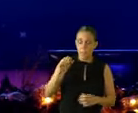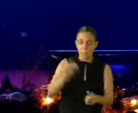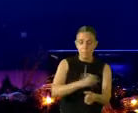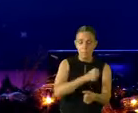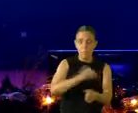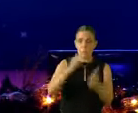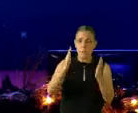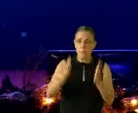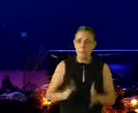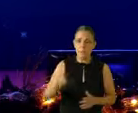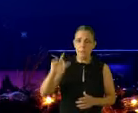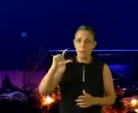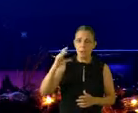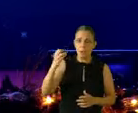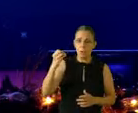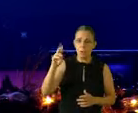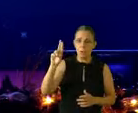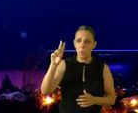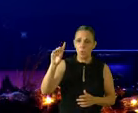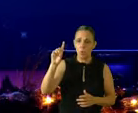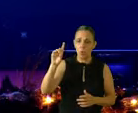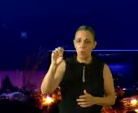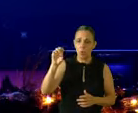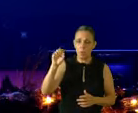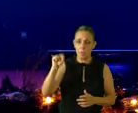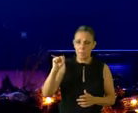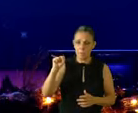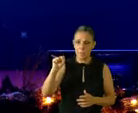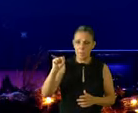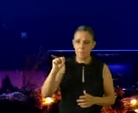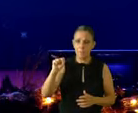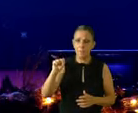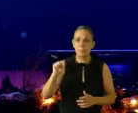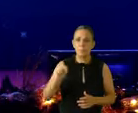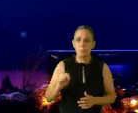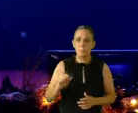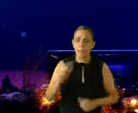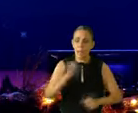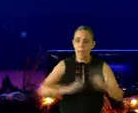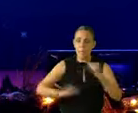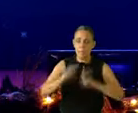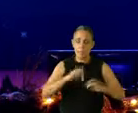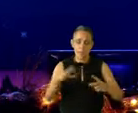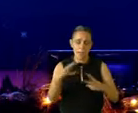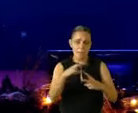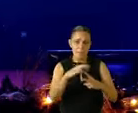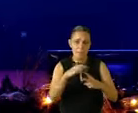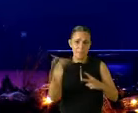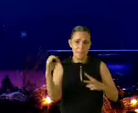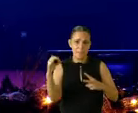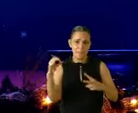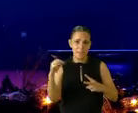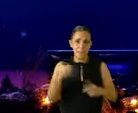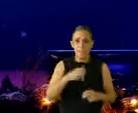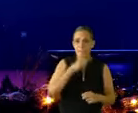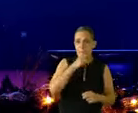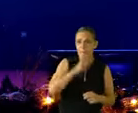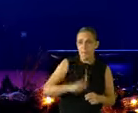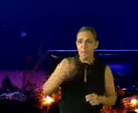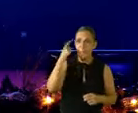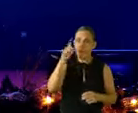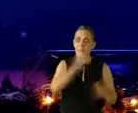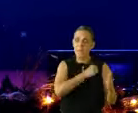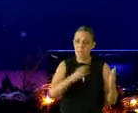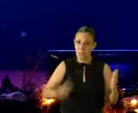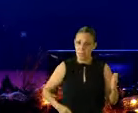Siempre pase la voz, convide a alguien, porque este es un tiempo ideal para compartir la Navidad con la gente que está alrededor de